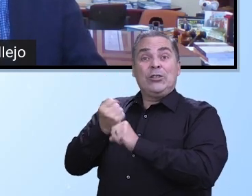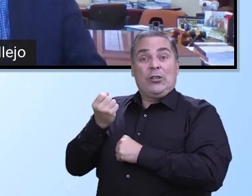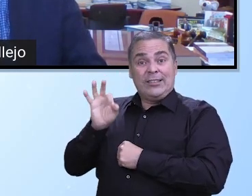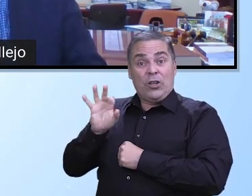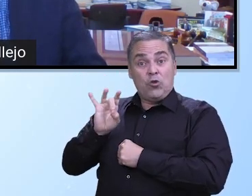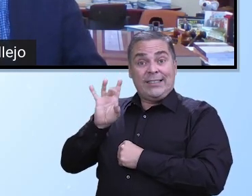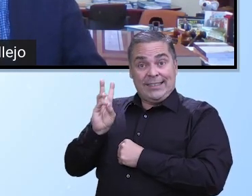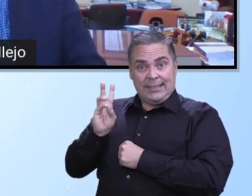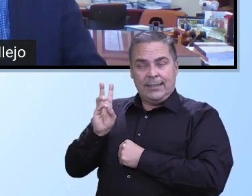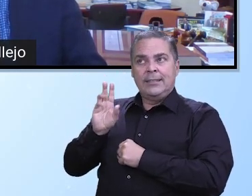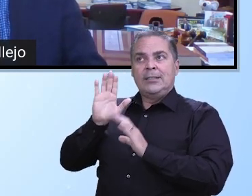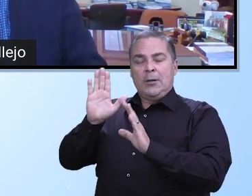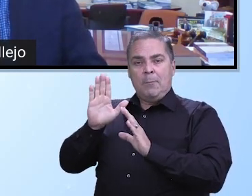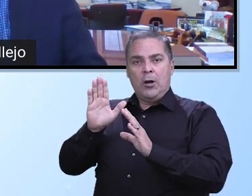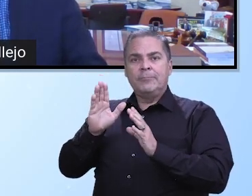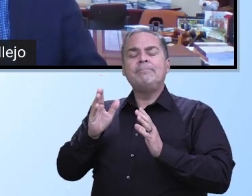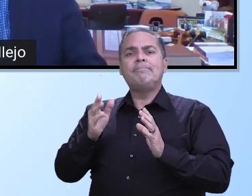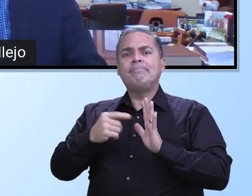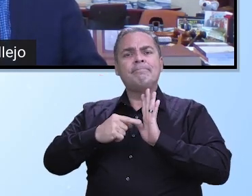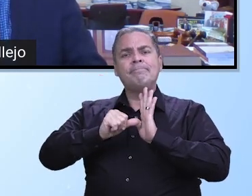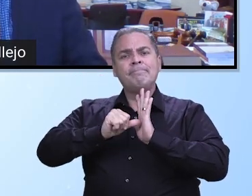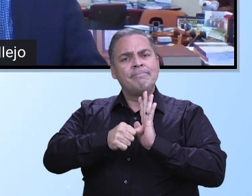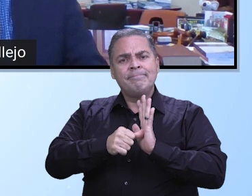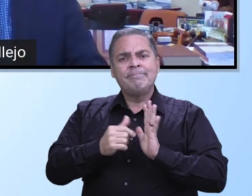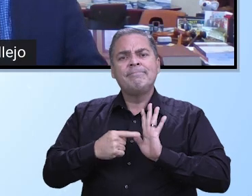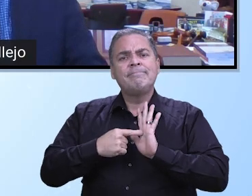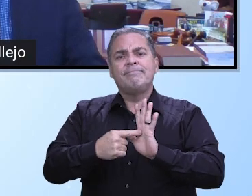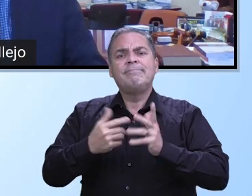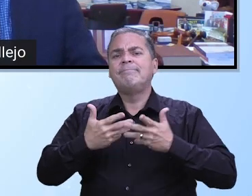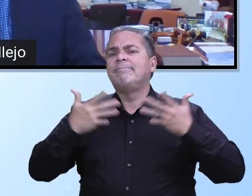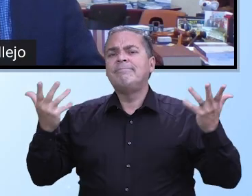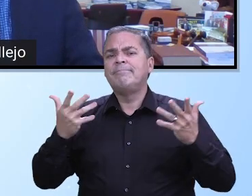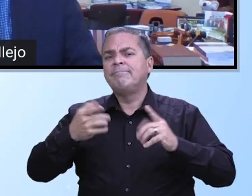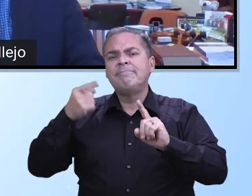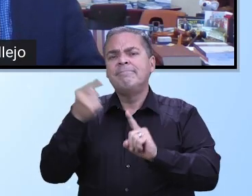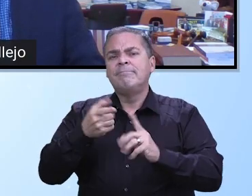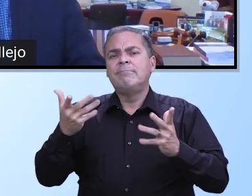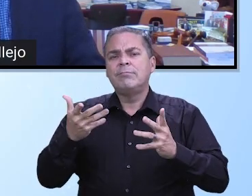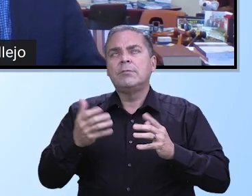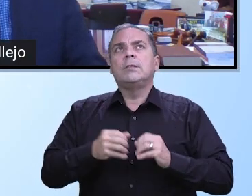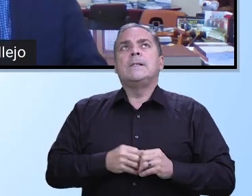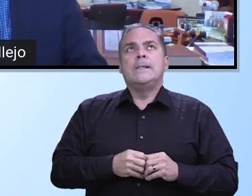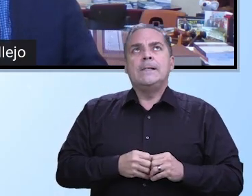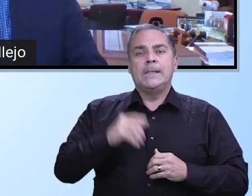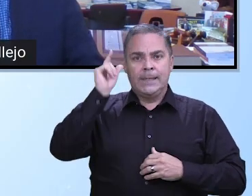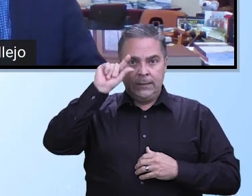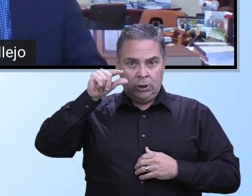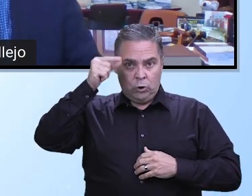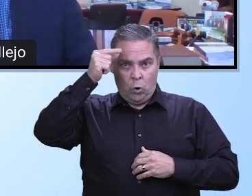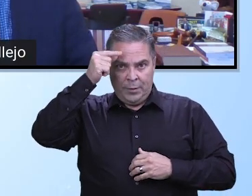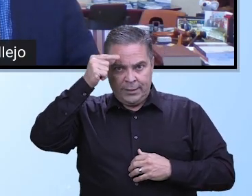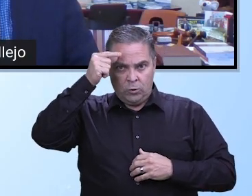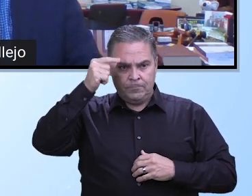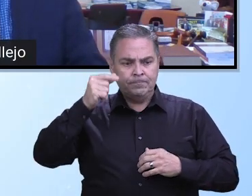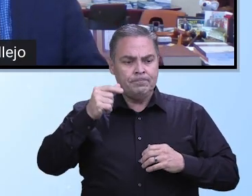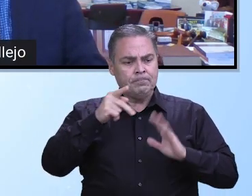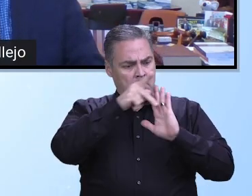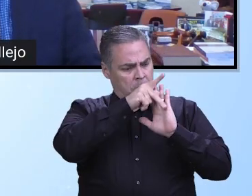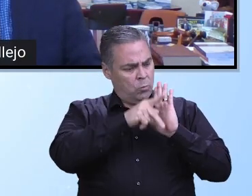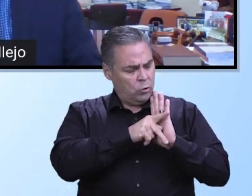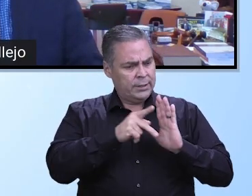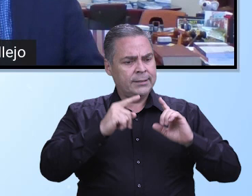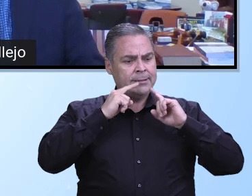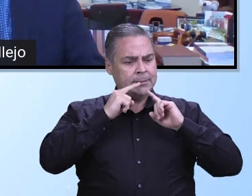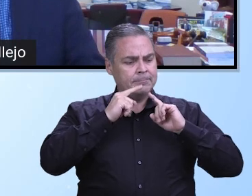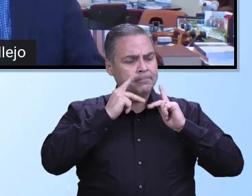el título, ¿verdad? Lo que hace es establecer una política pública de cuál va a ser esa política pública del Estado. Y